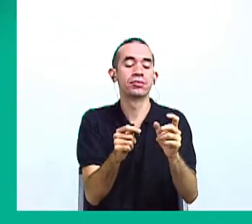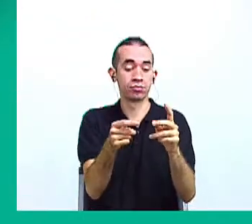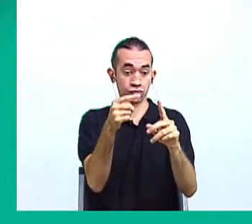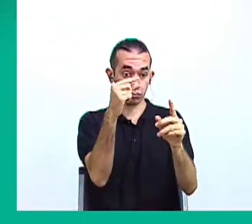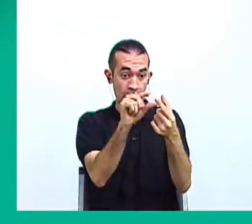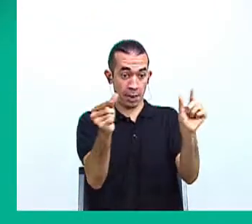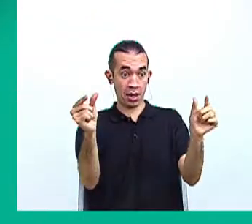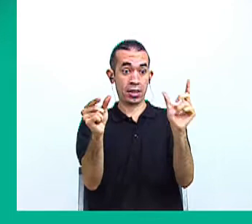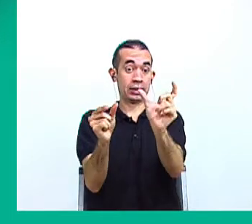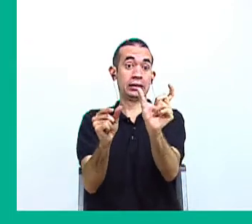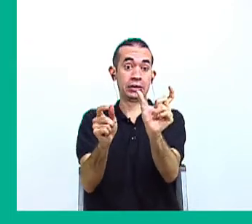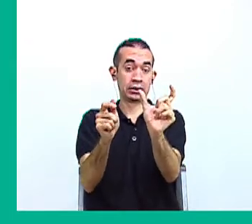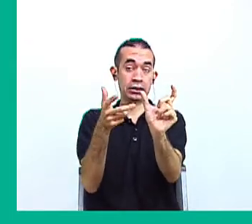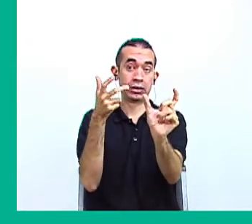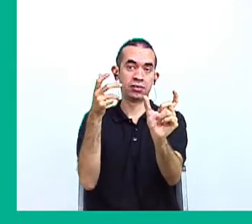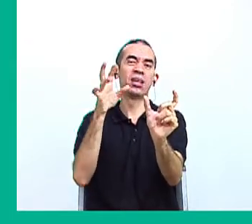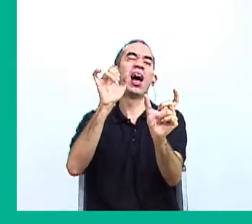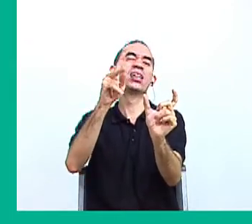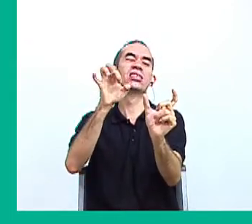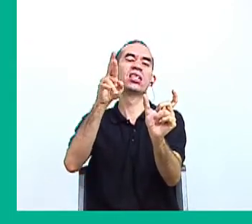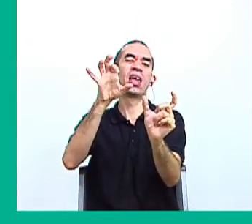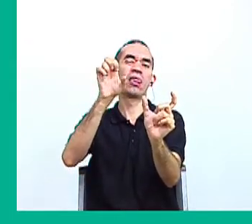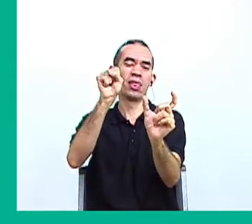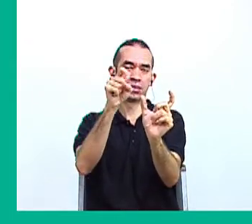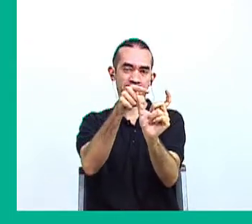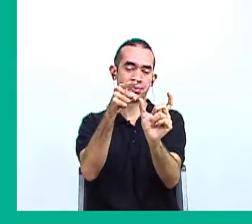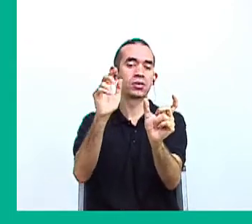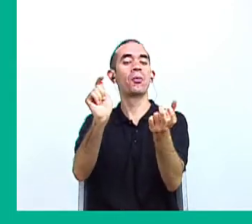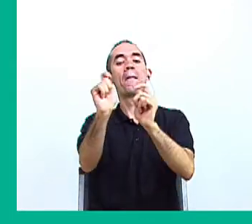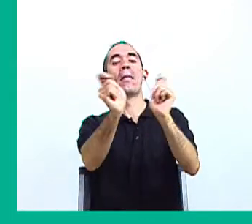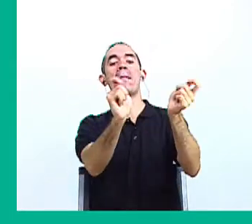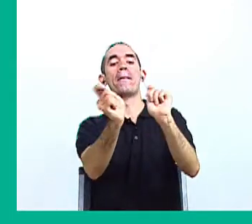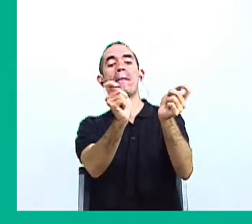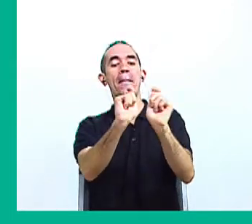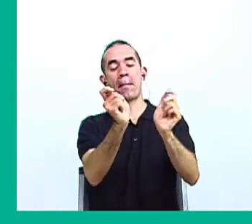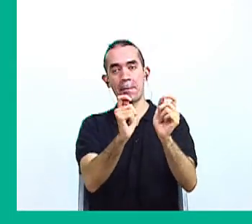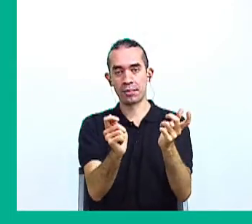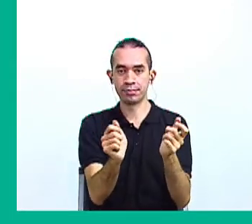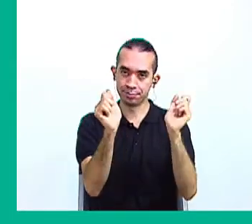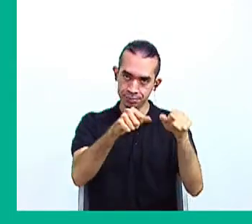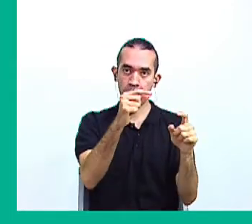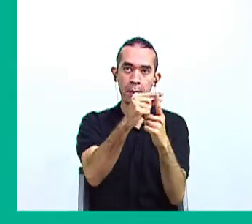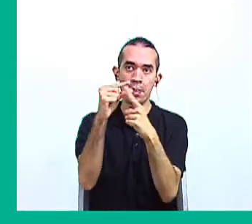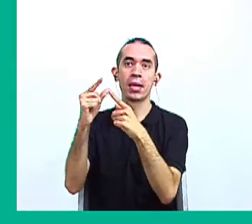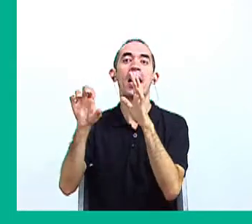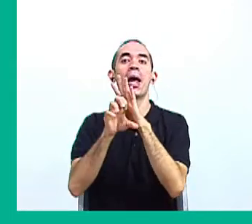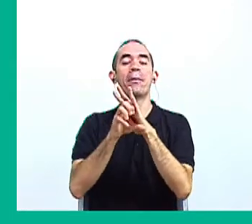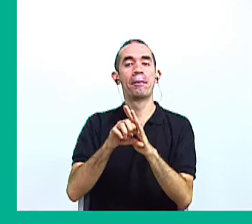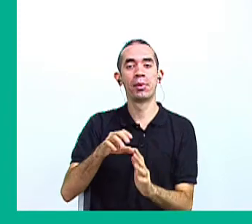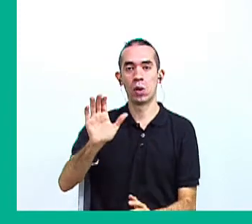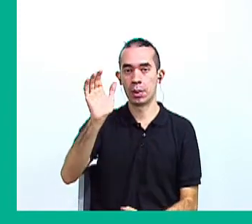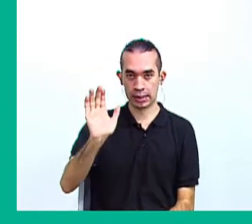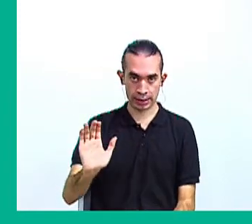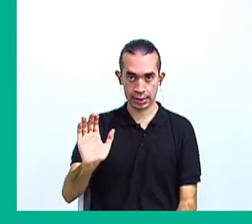los cambios que las palabras variables de una oración pueden tener. Por ejemplo, cuando decimos